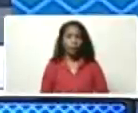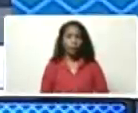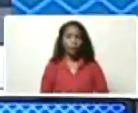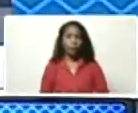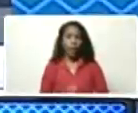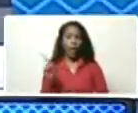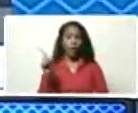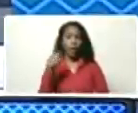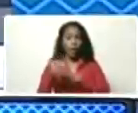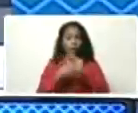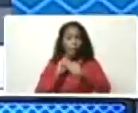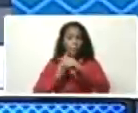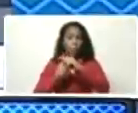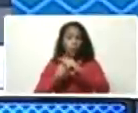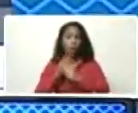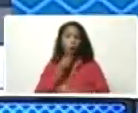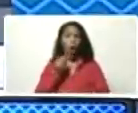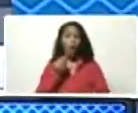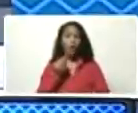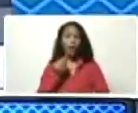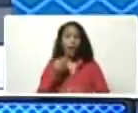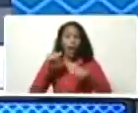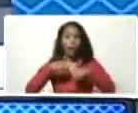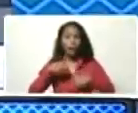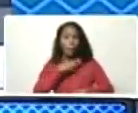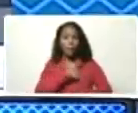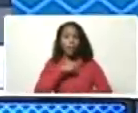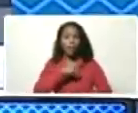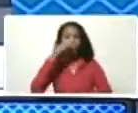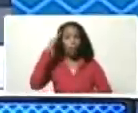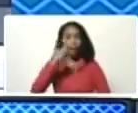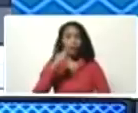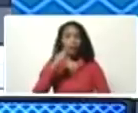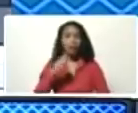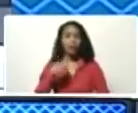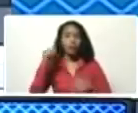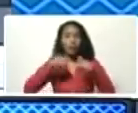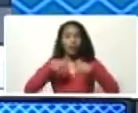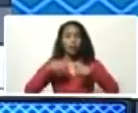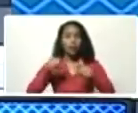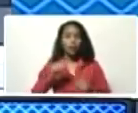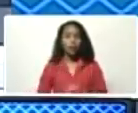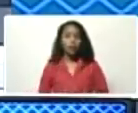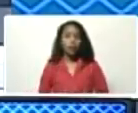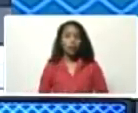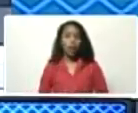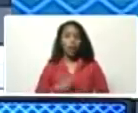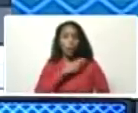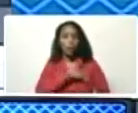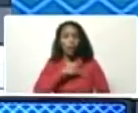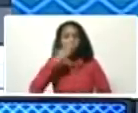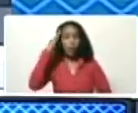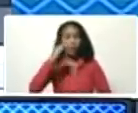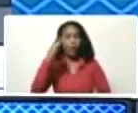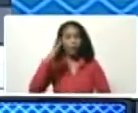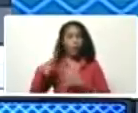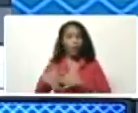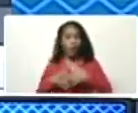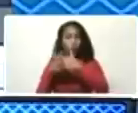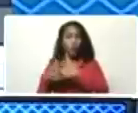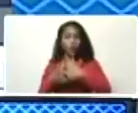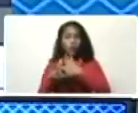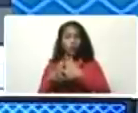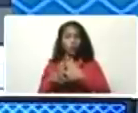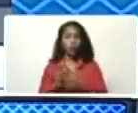los que habían sido captados desde jovencitos en esta misión militar, aquí, en la misión militar de los Estados Unidos de